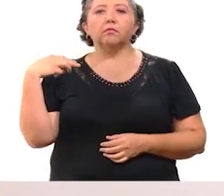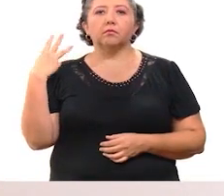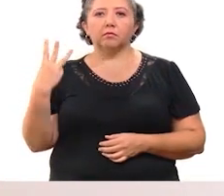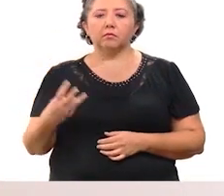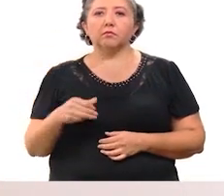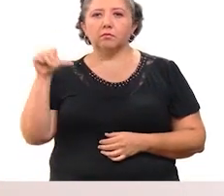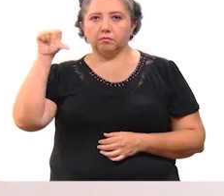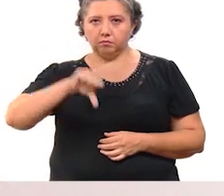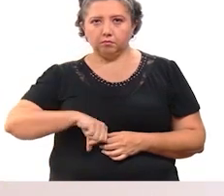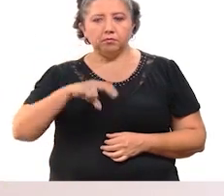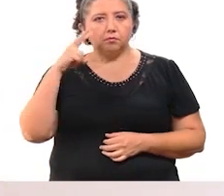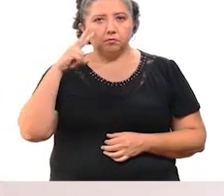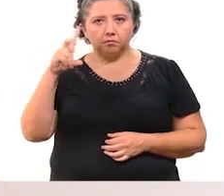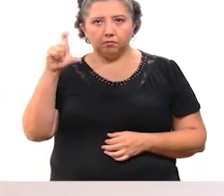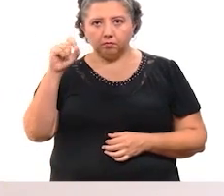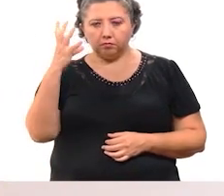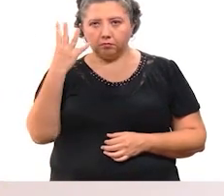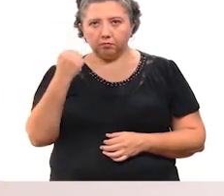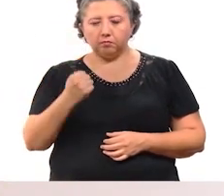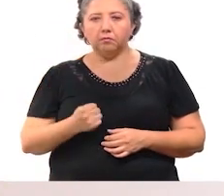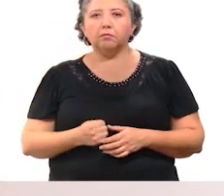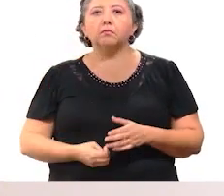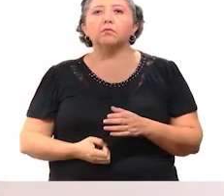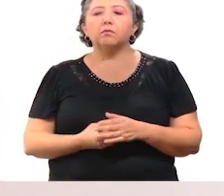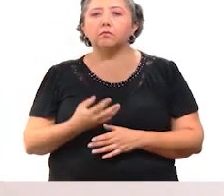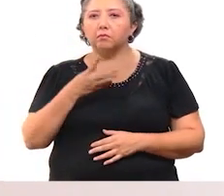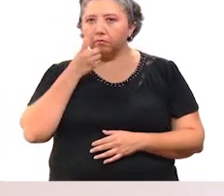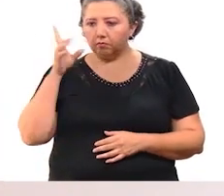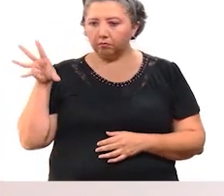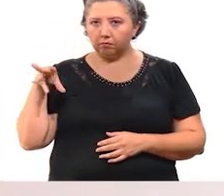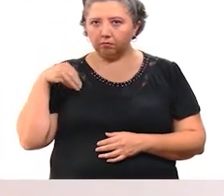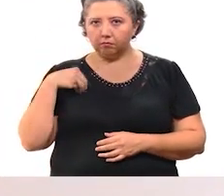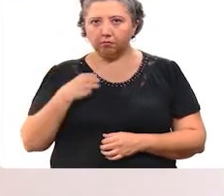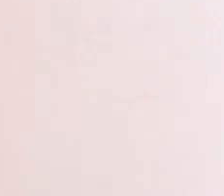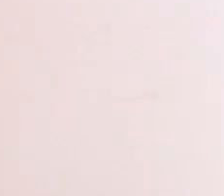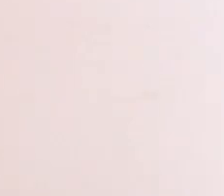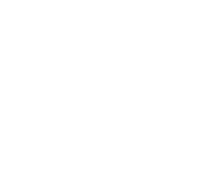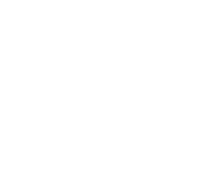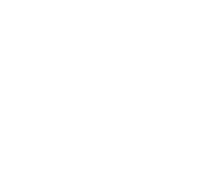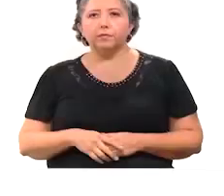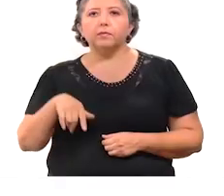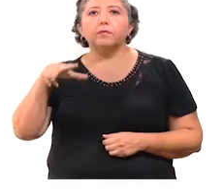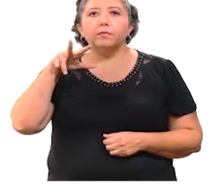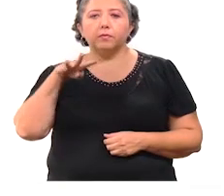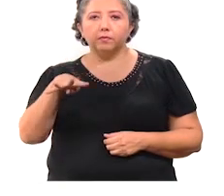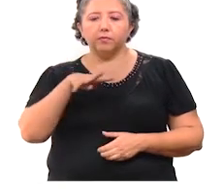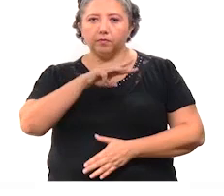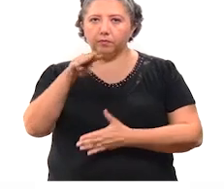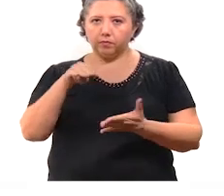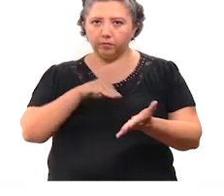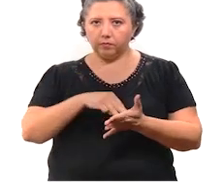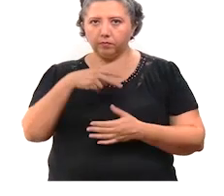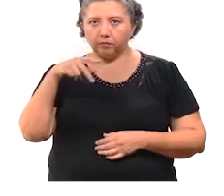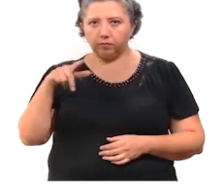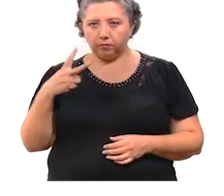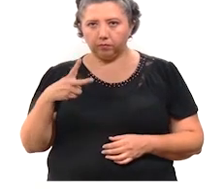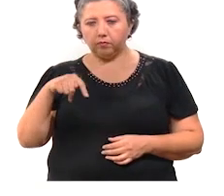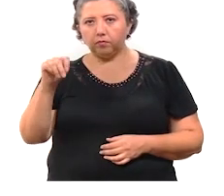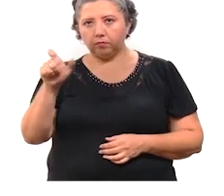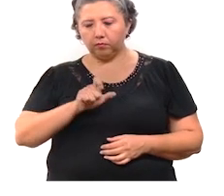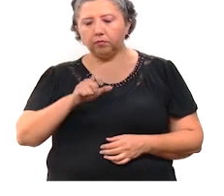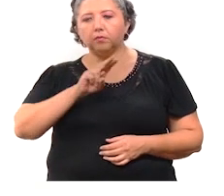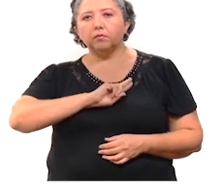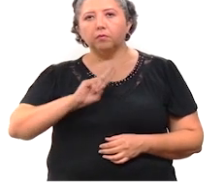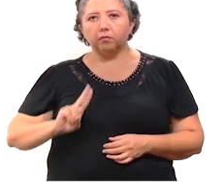77.283. Hoy se detectaron 29 contagios nuevos de coronavirus, 19 en Mérida, 2 en Tecash